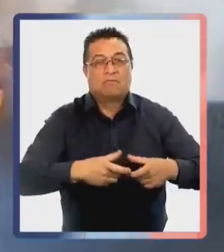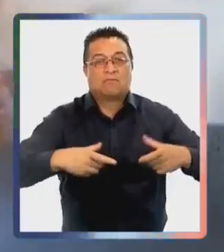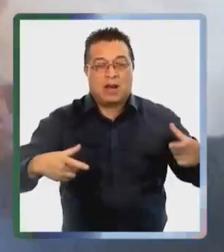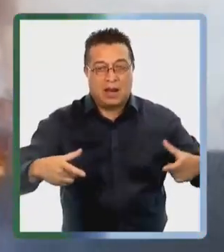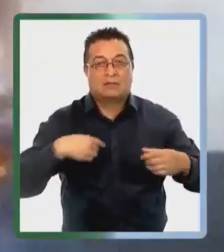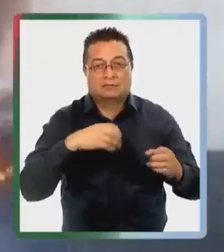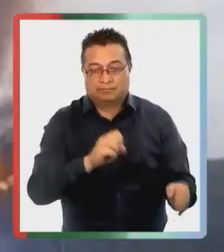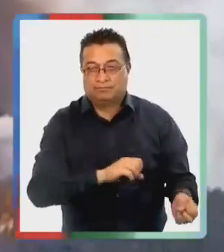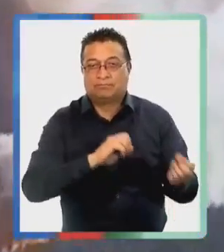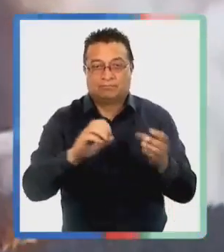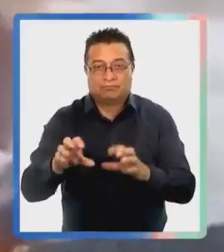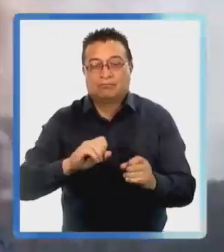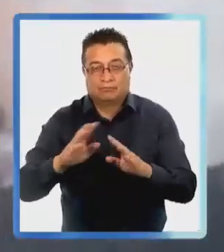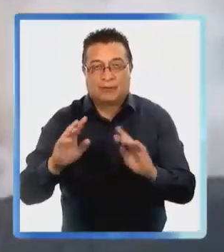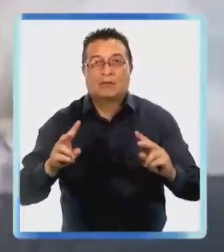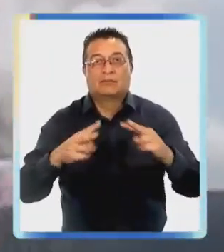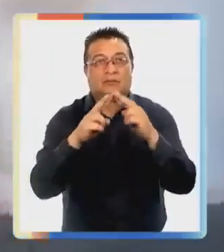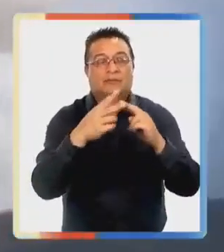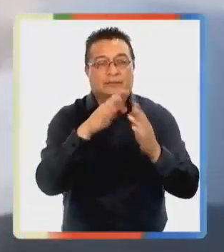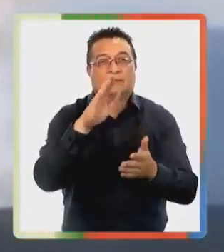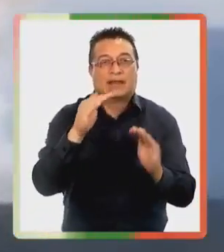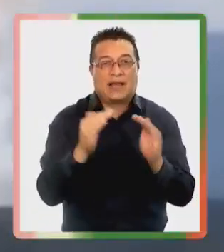de traslado e instalación.